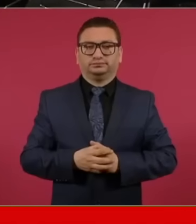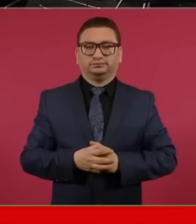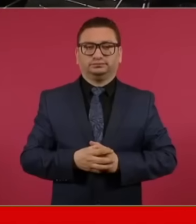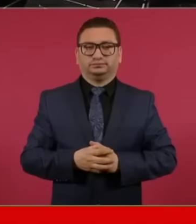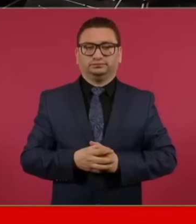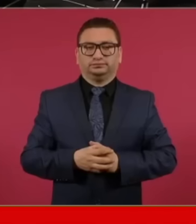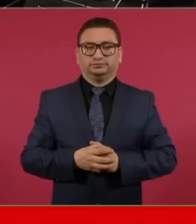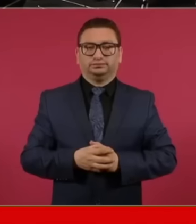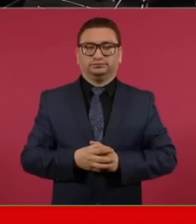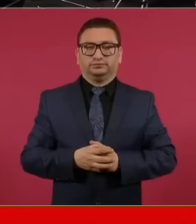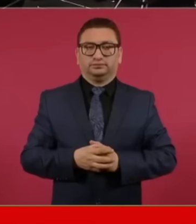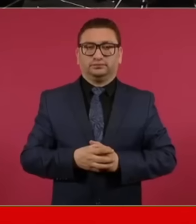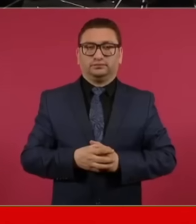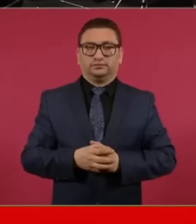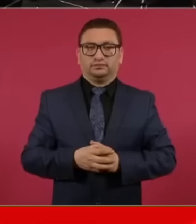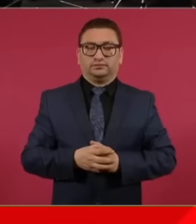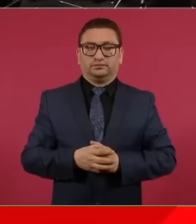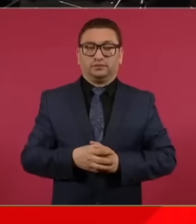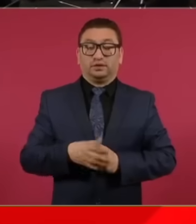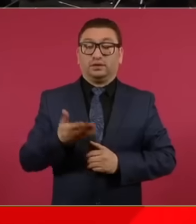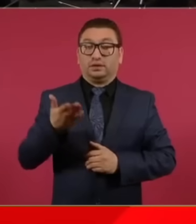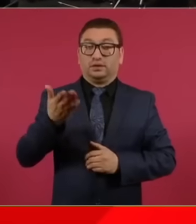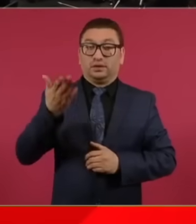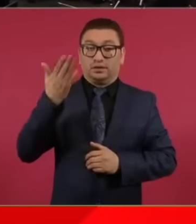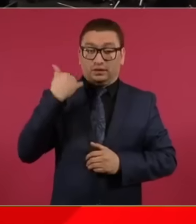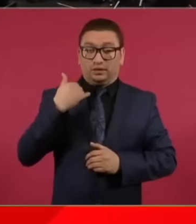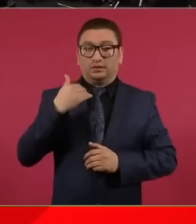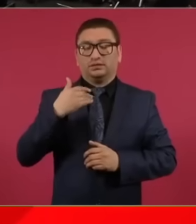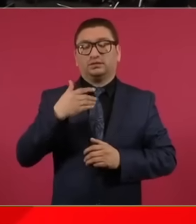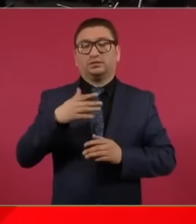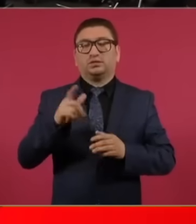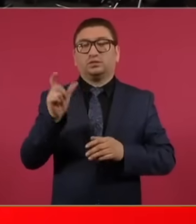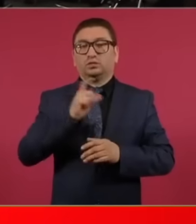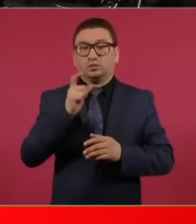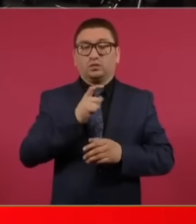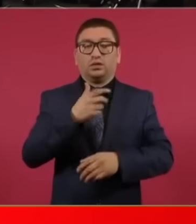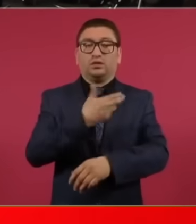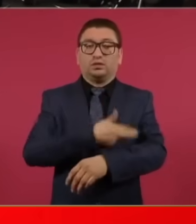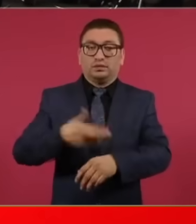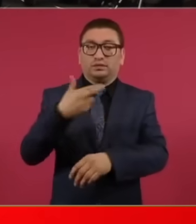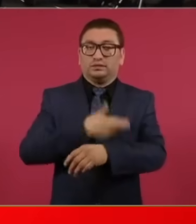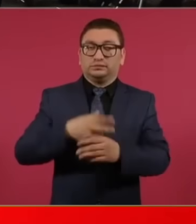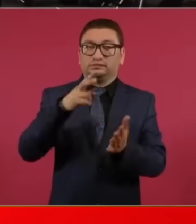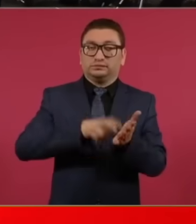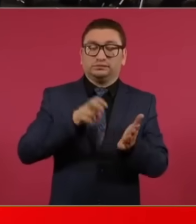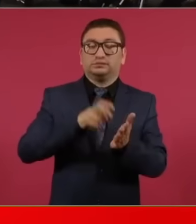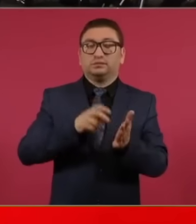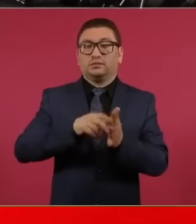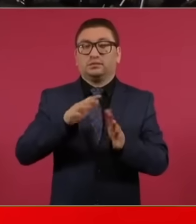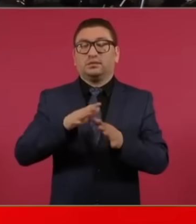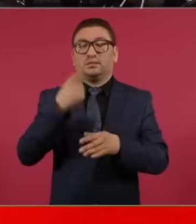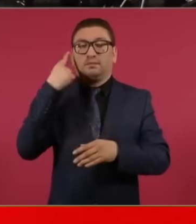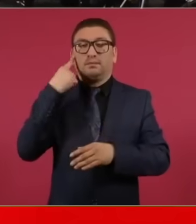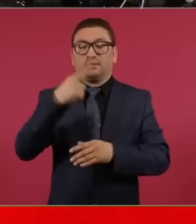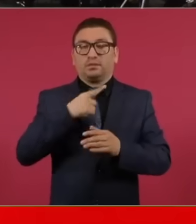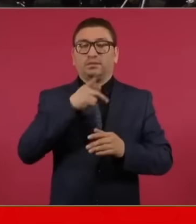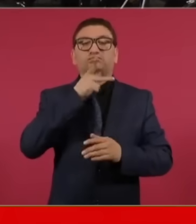se licitaron los bloques con la reforma energética para la explotación del